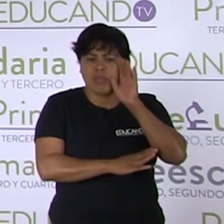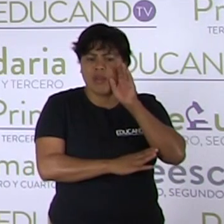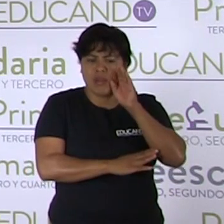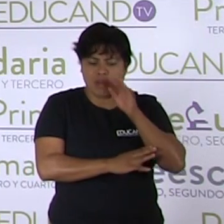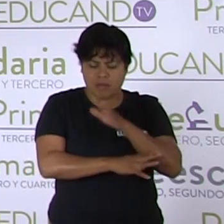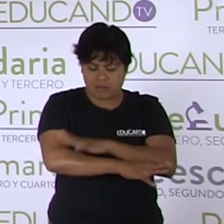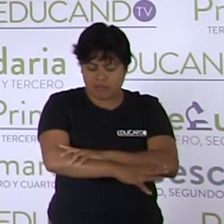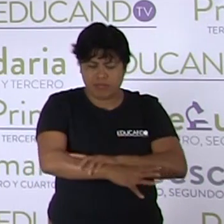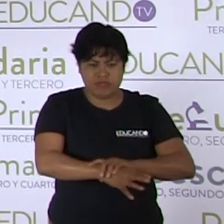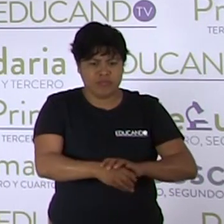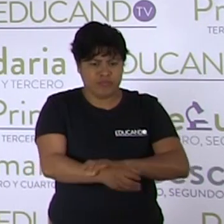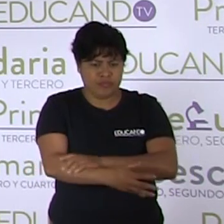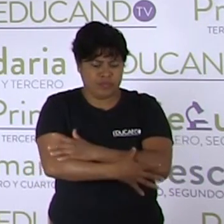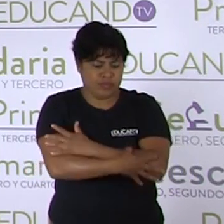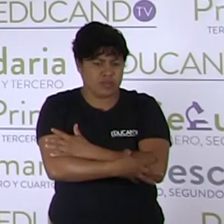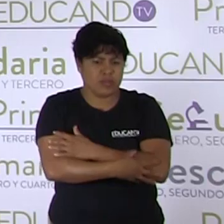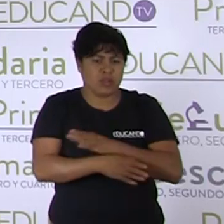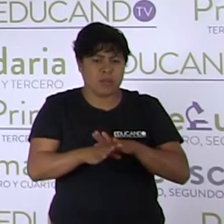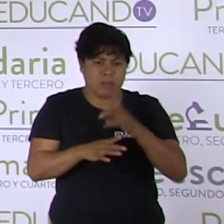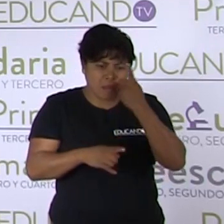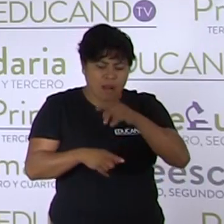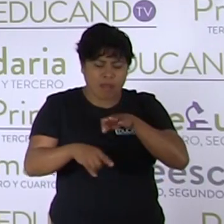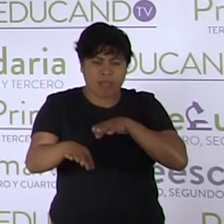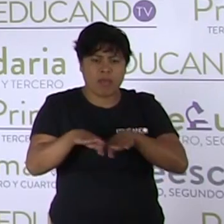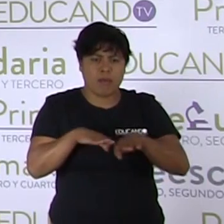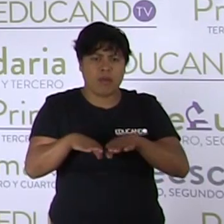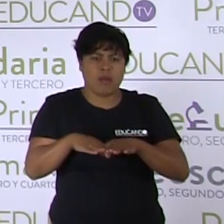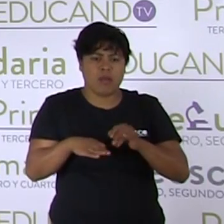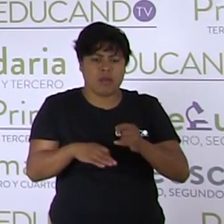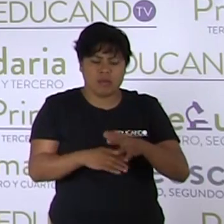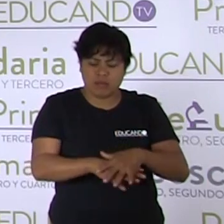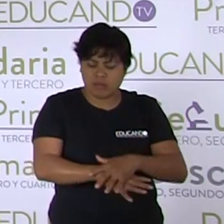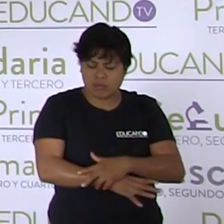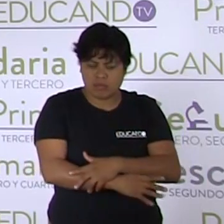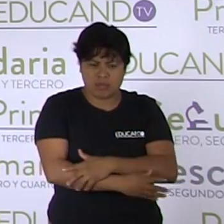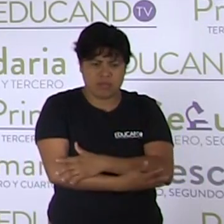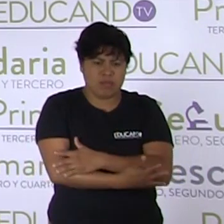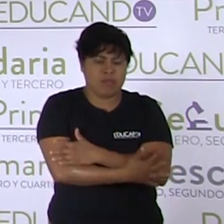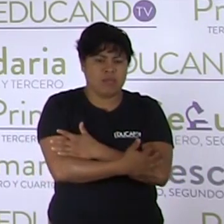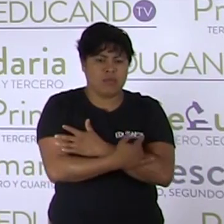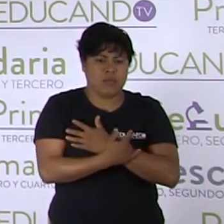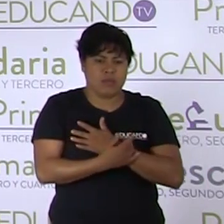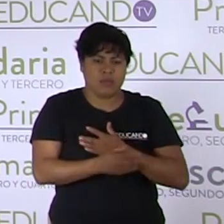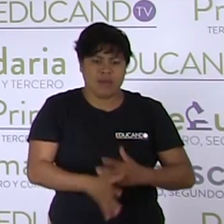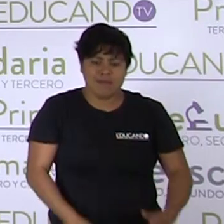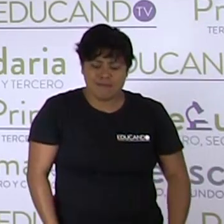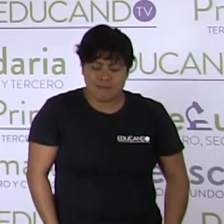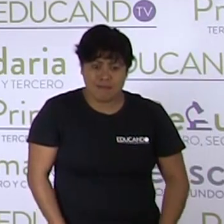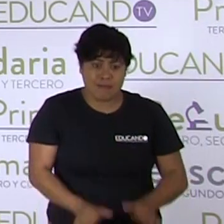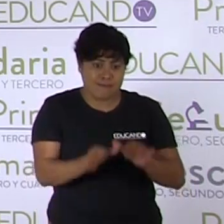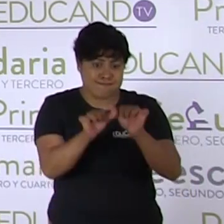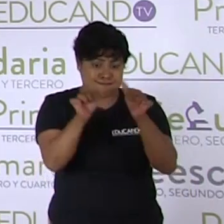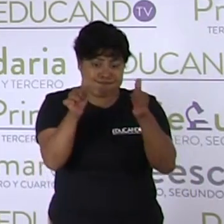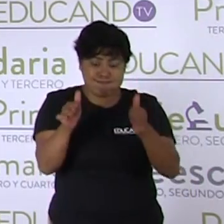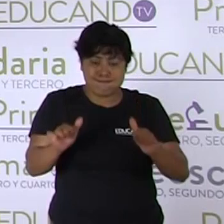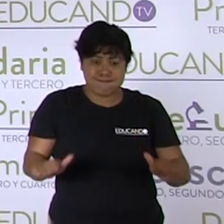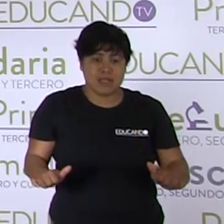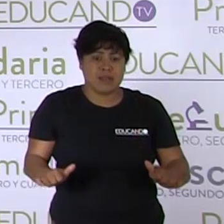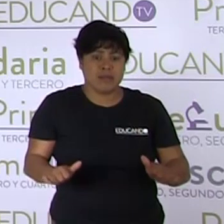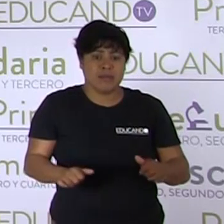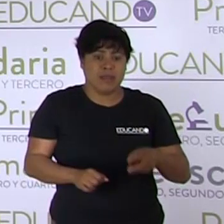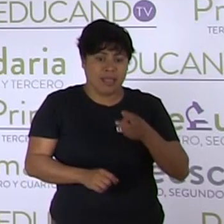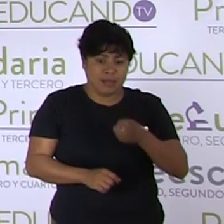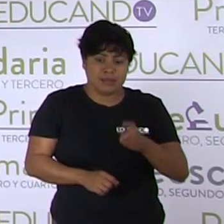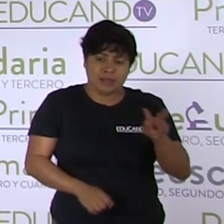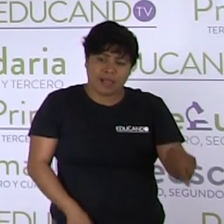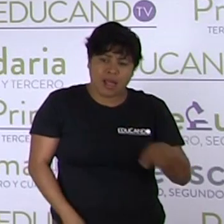sus brazos hechos para el trabajo y la caricia. Sus gruesas piernas bajo la falda mojada, así la